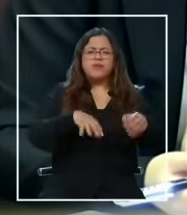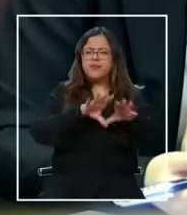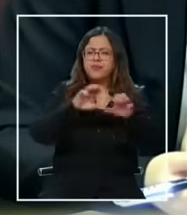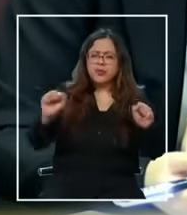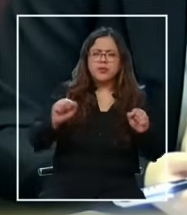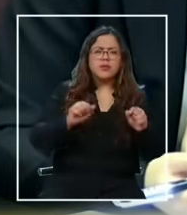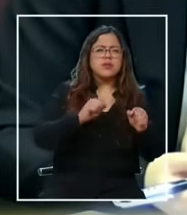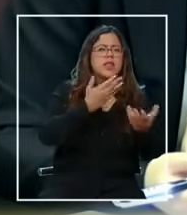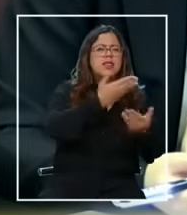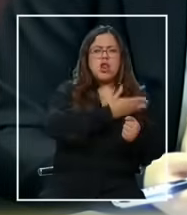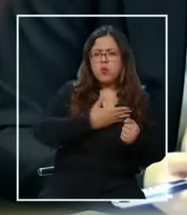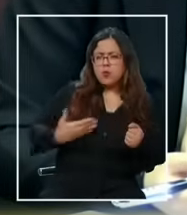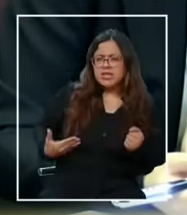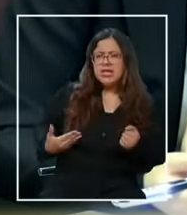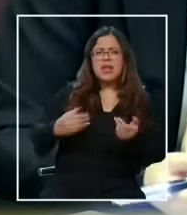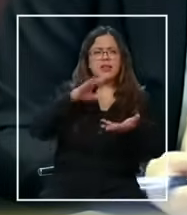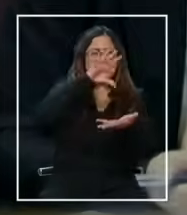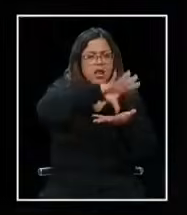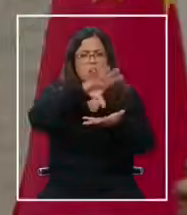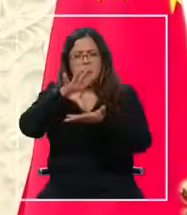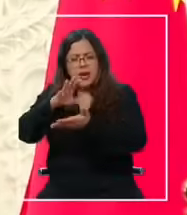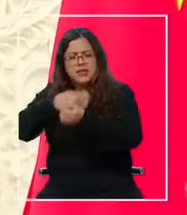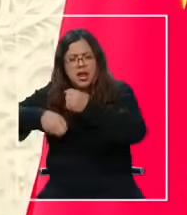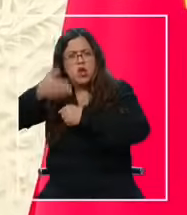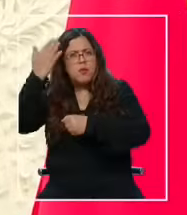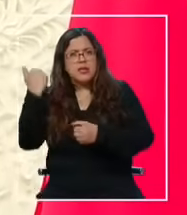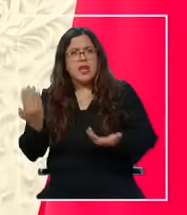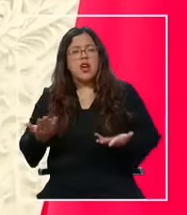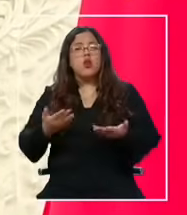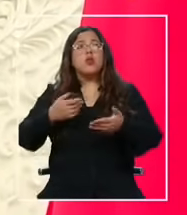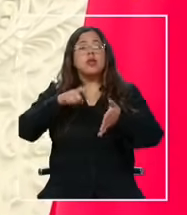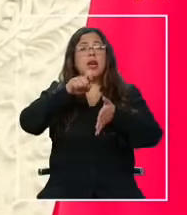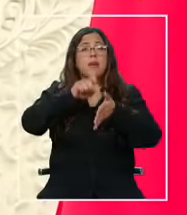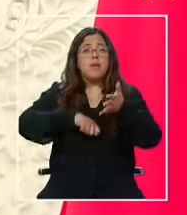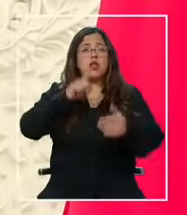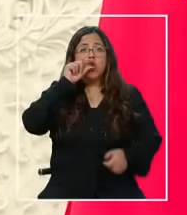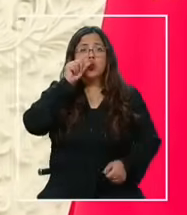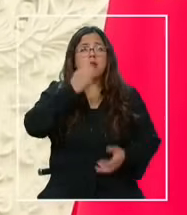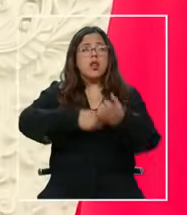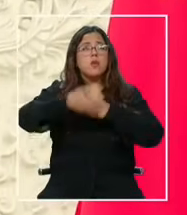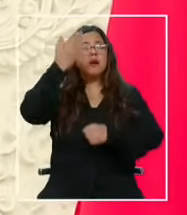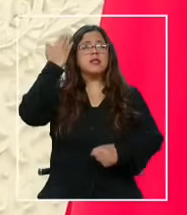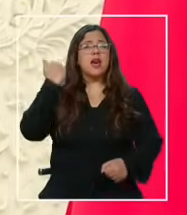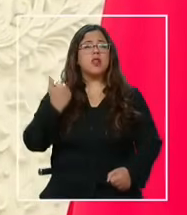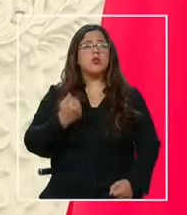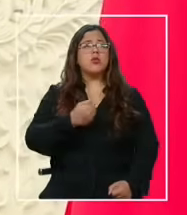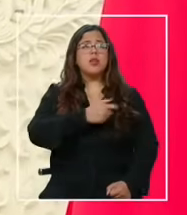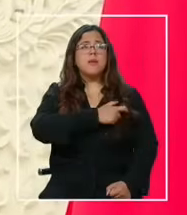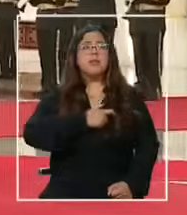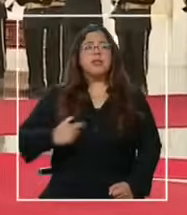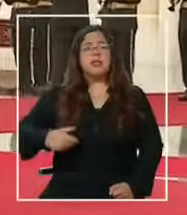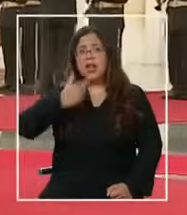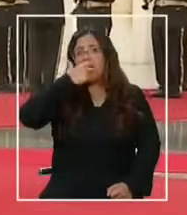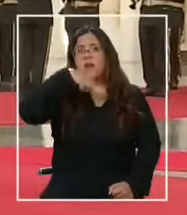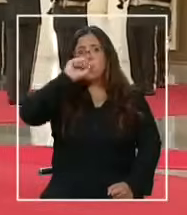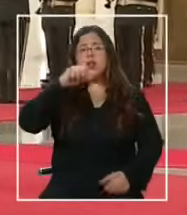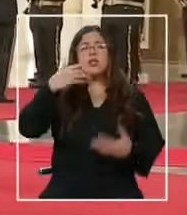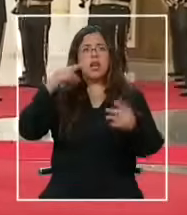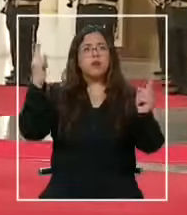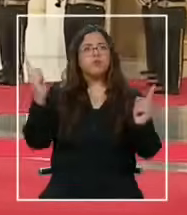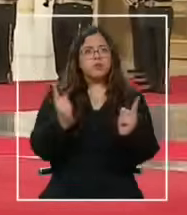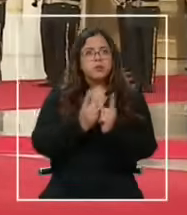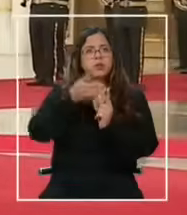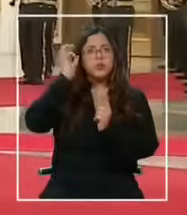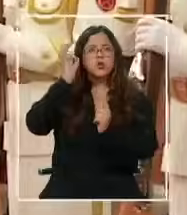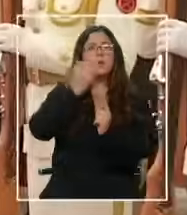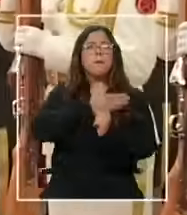de estado el año pasado fue en octubre del año pasado que el presidente Gabriel borich se reunió con el líder chino chin